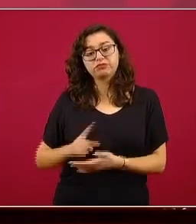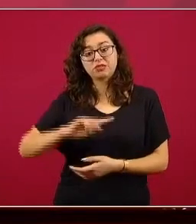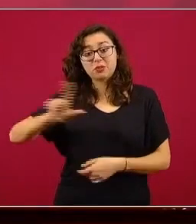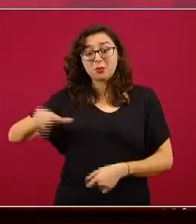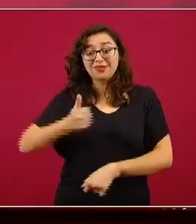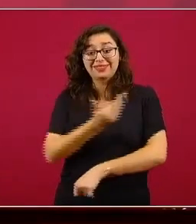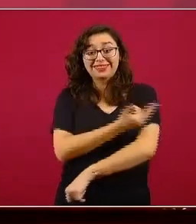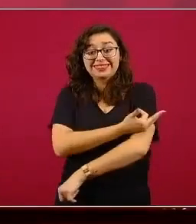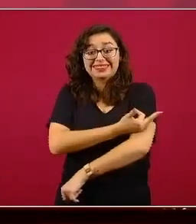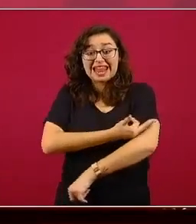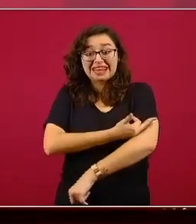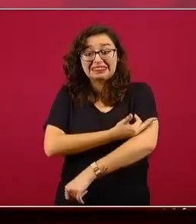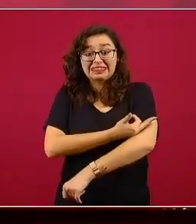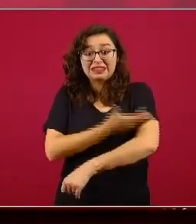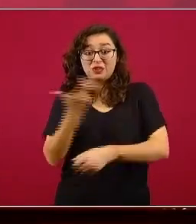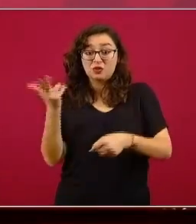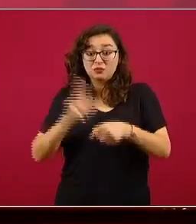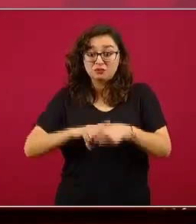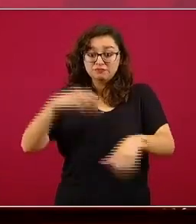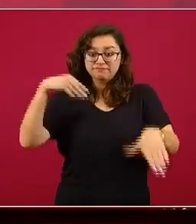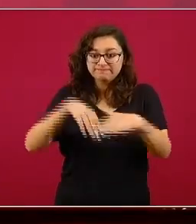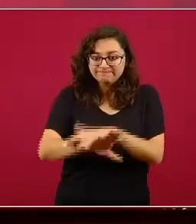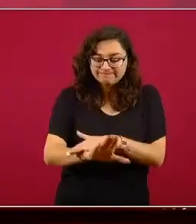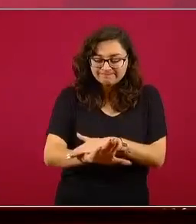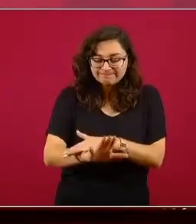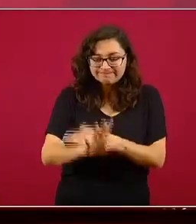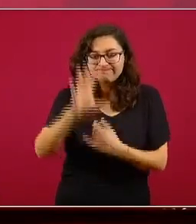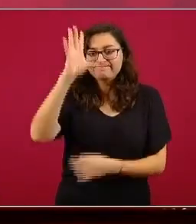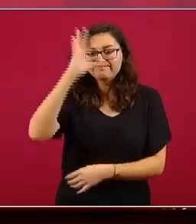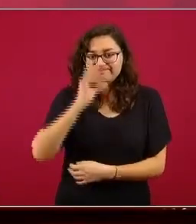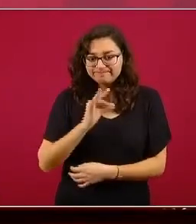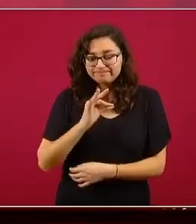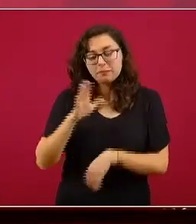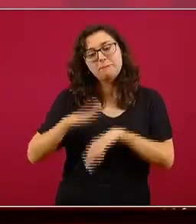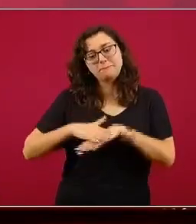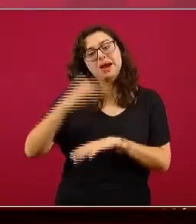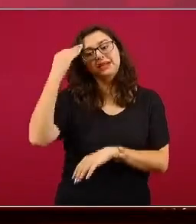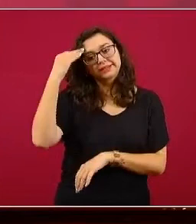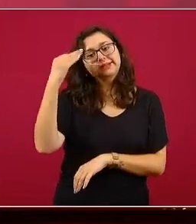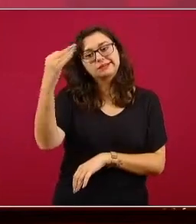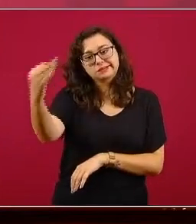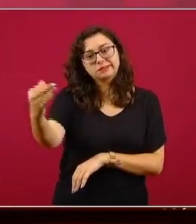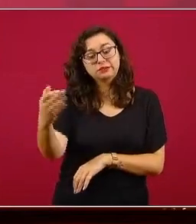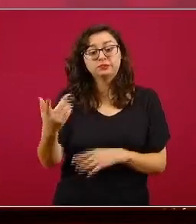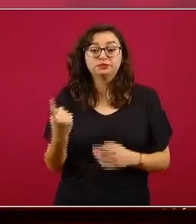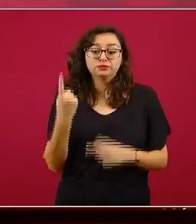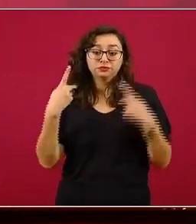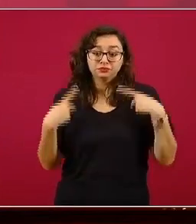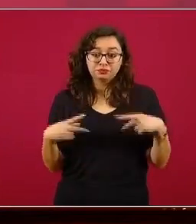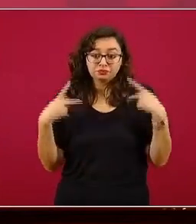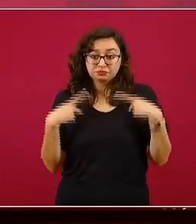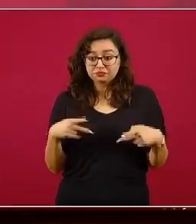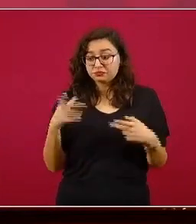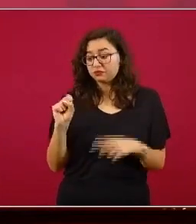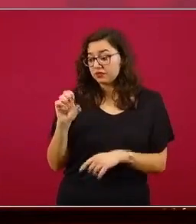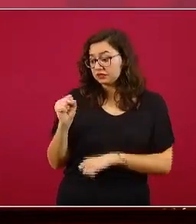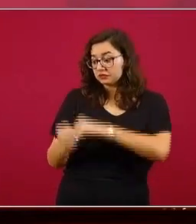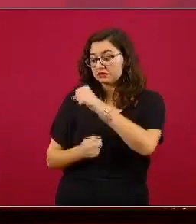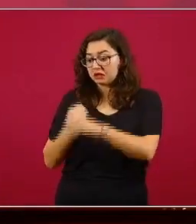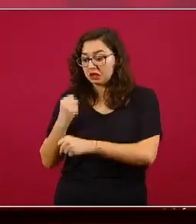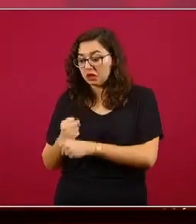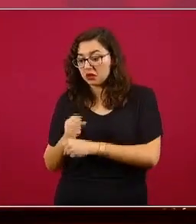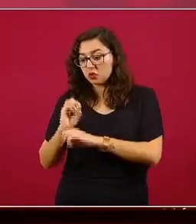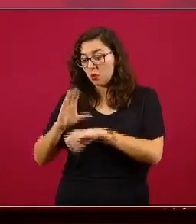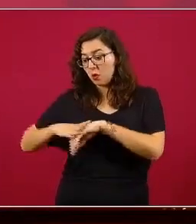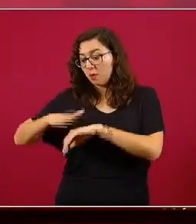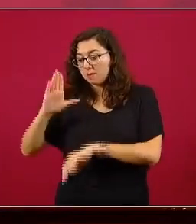hospital. Una persona que se esperó en casa a pesar de que tenía 60 o más años de edad, o